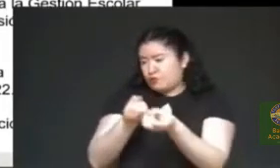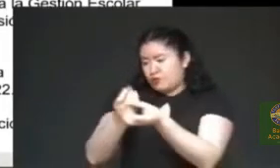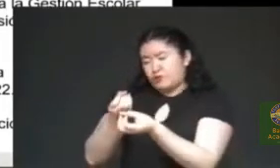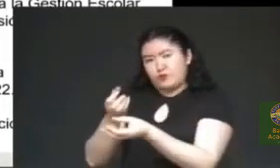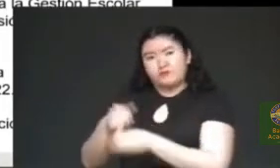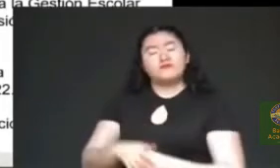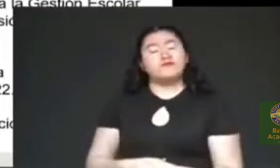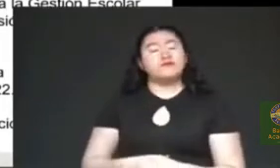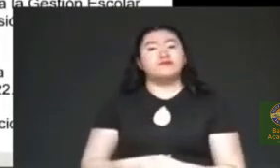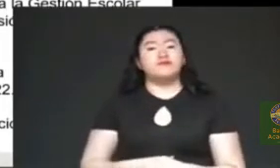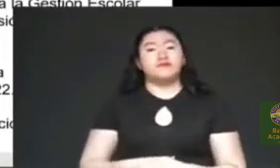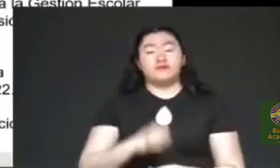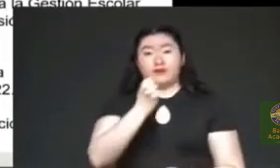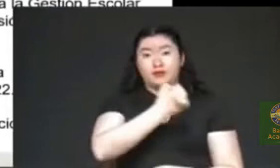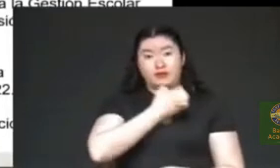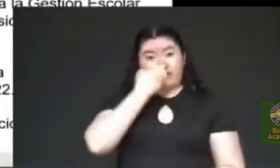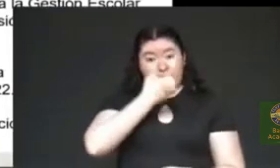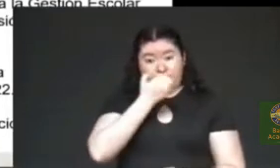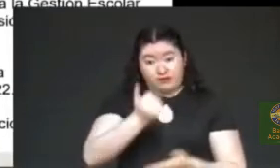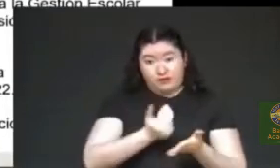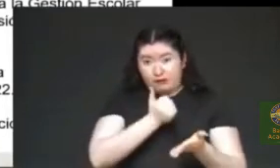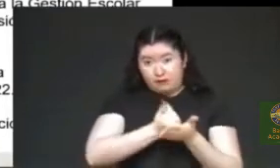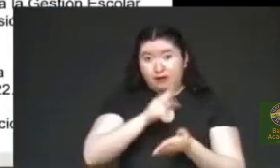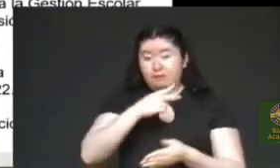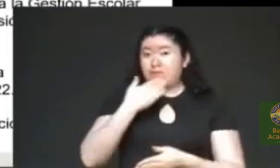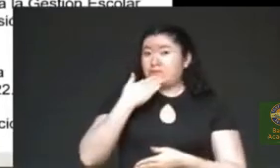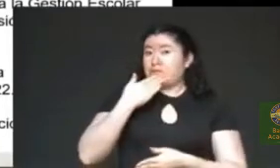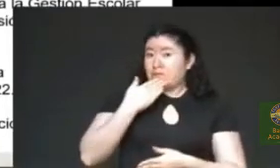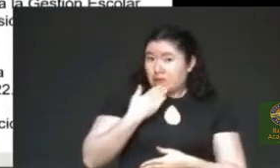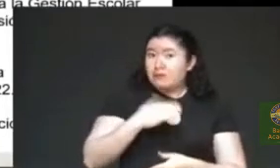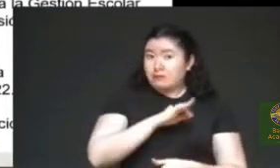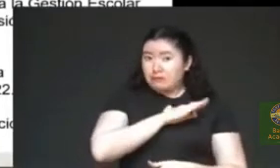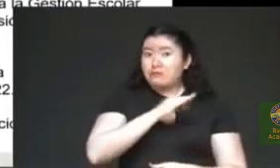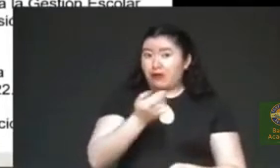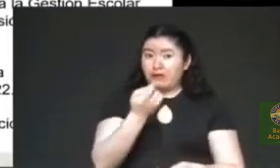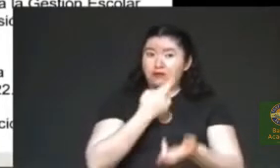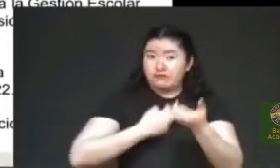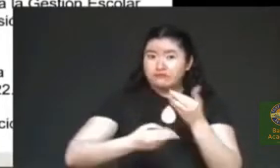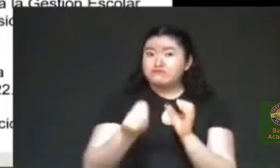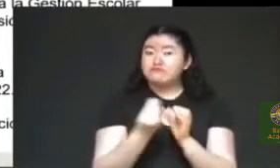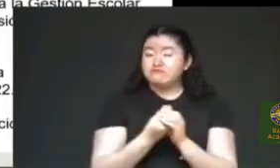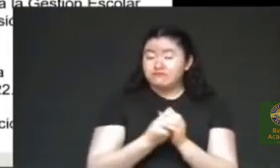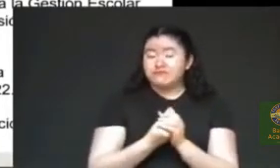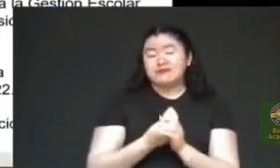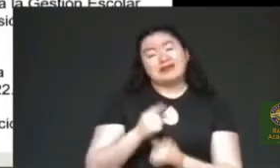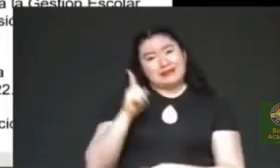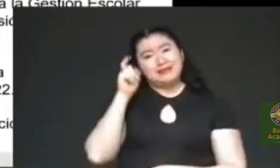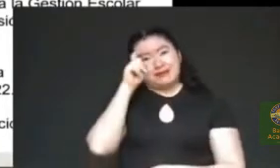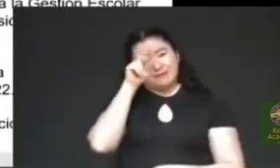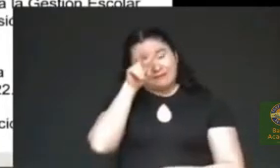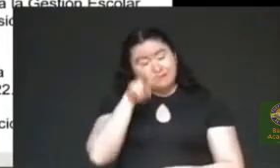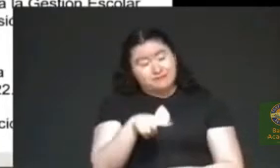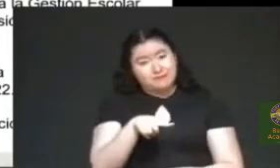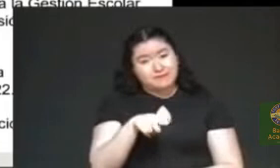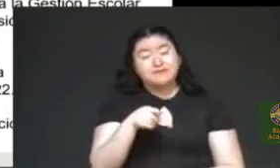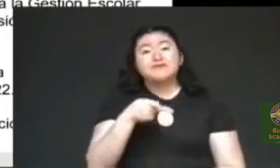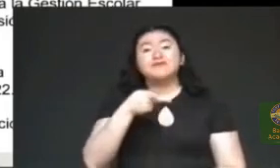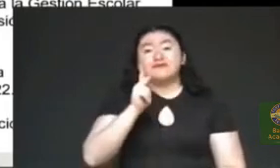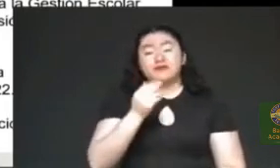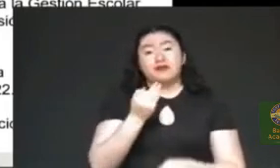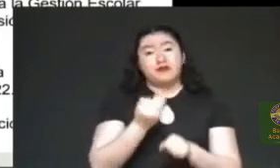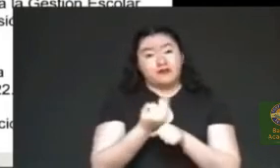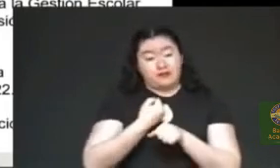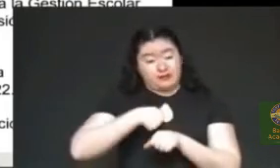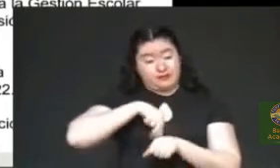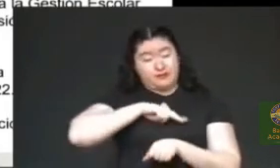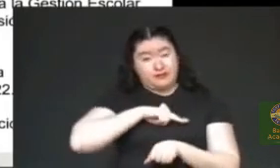en condiciones, obviamente es un tema muy desafiante, tenemos obra todavía que estamos trabajando